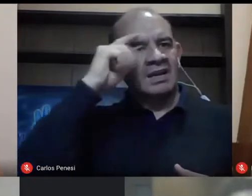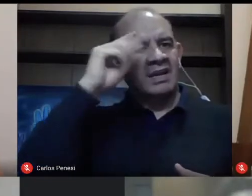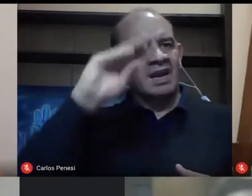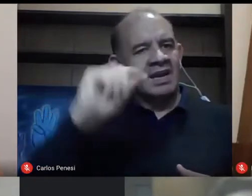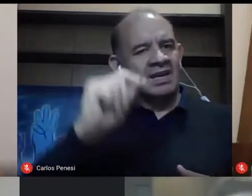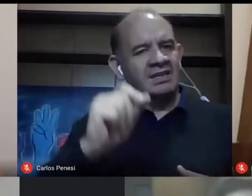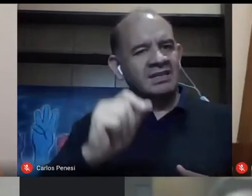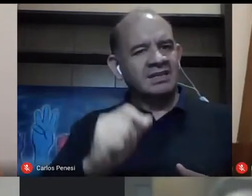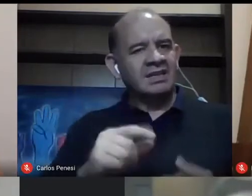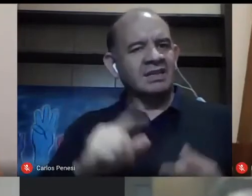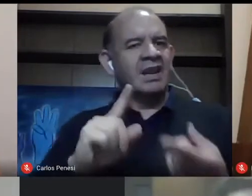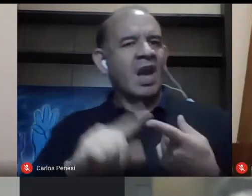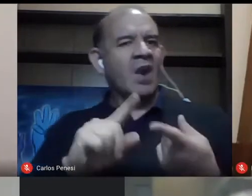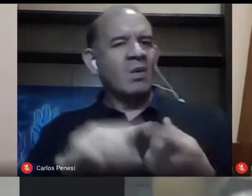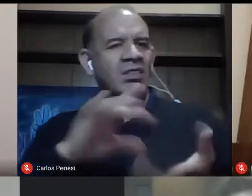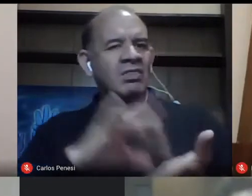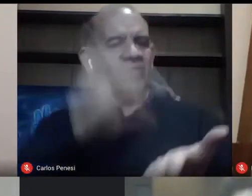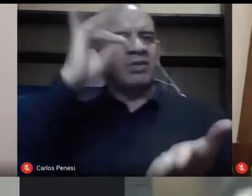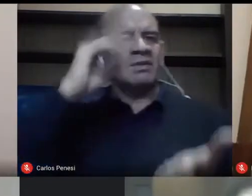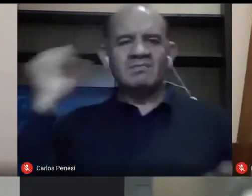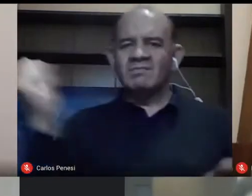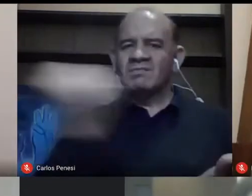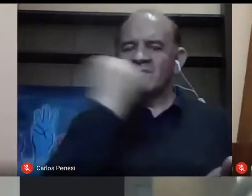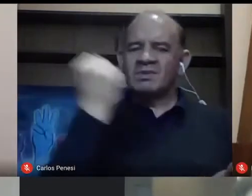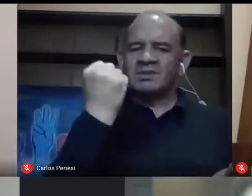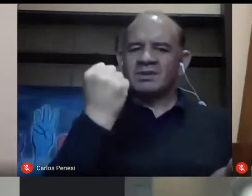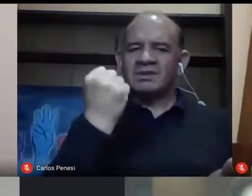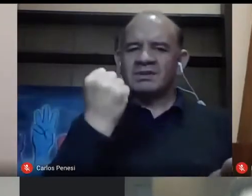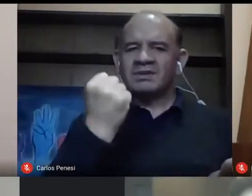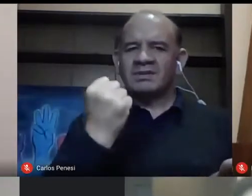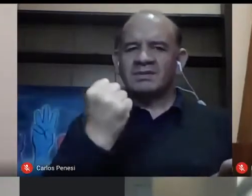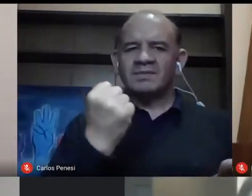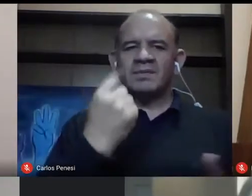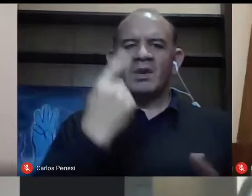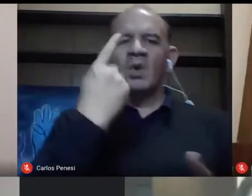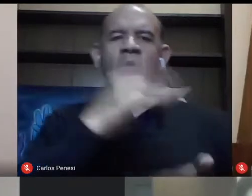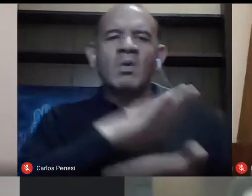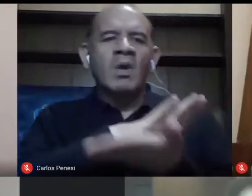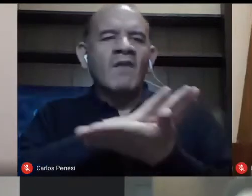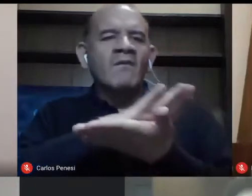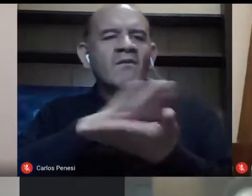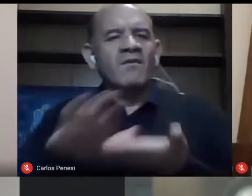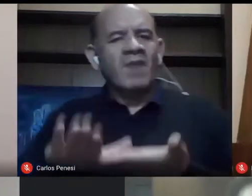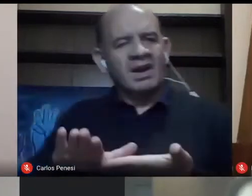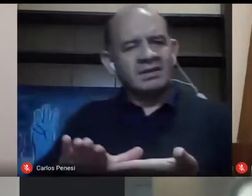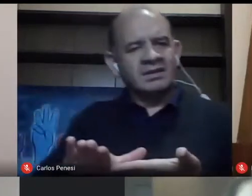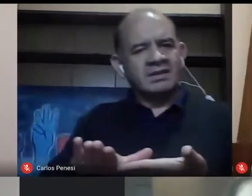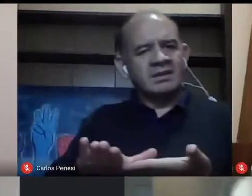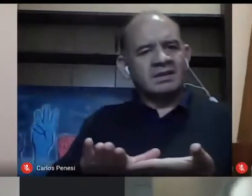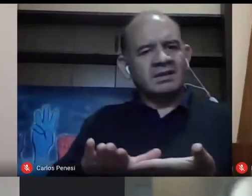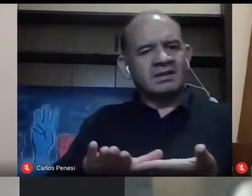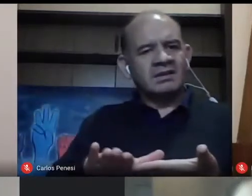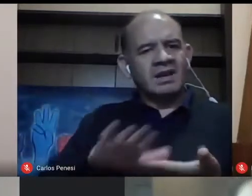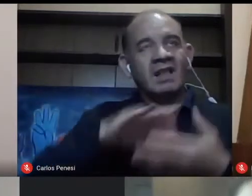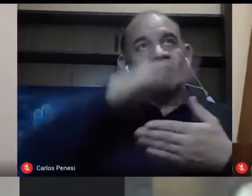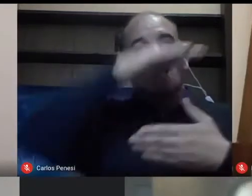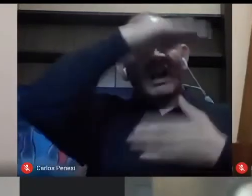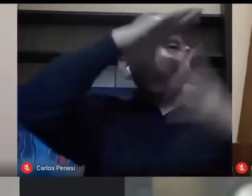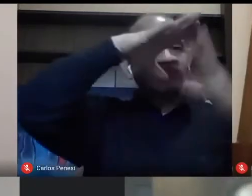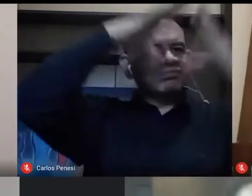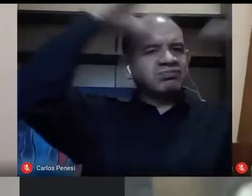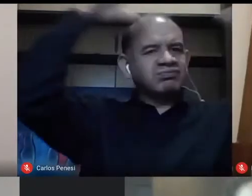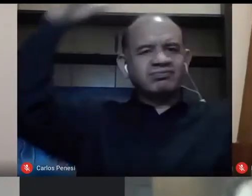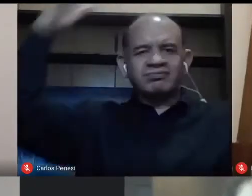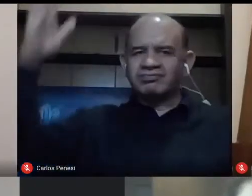importante en el tratado, es que solamente establece un piso. El techo es tan amplio como los Estados partes